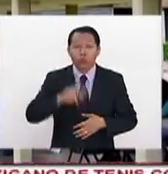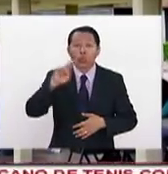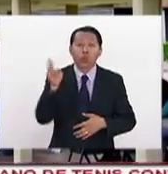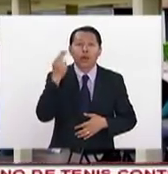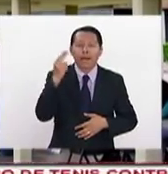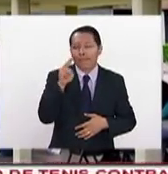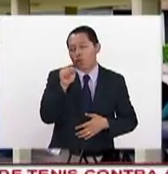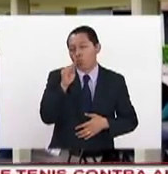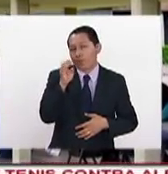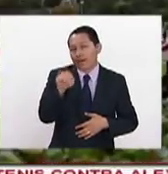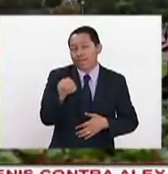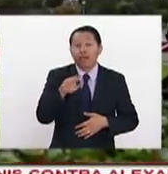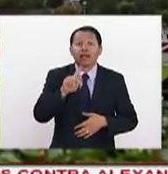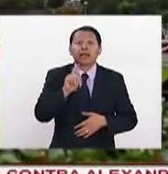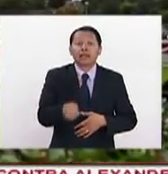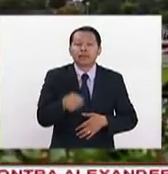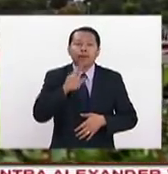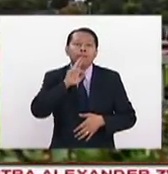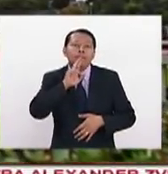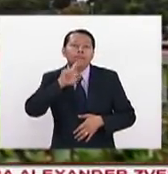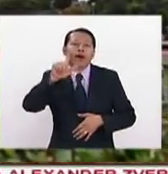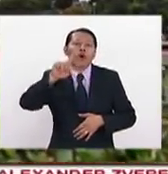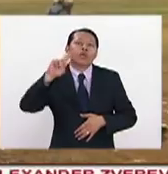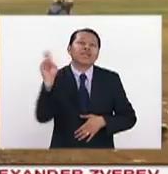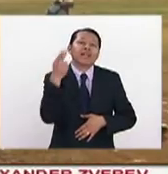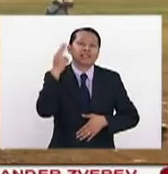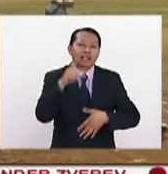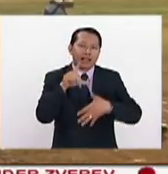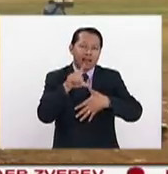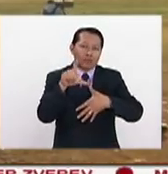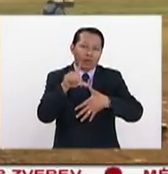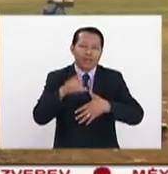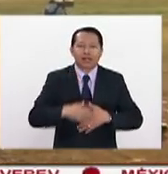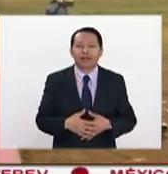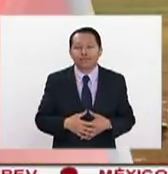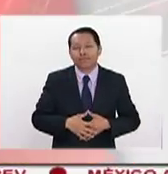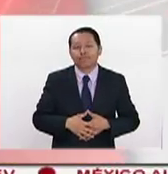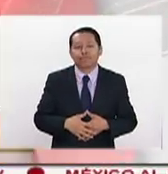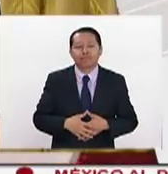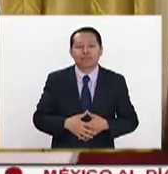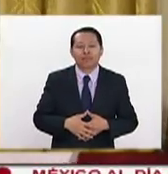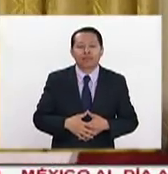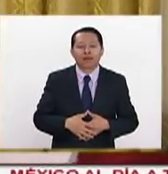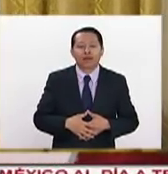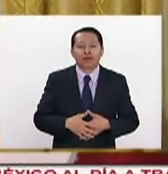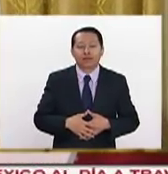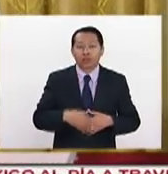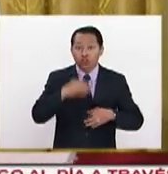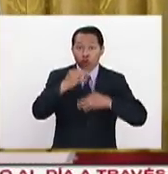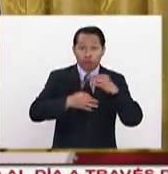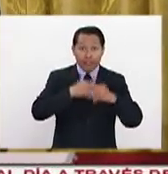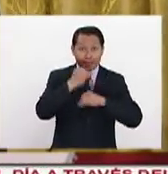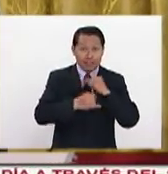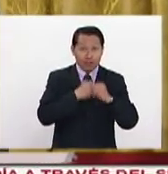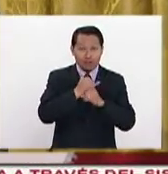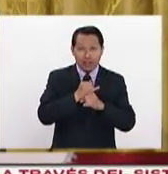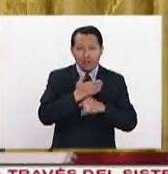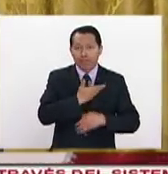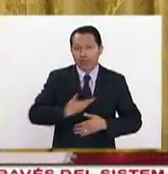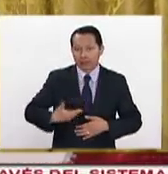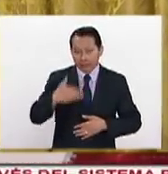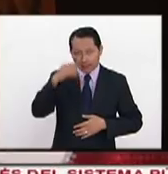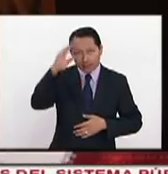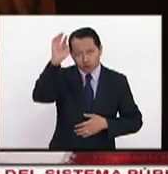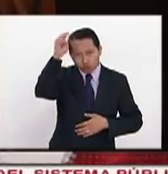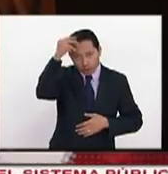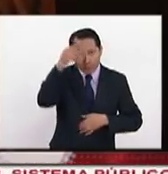Nacional Autónoma de México se colocó como la mejor universidad de Latinoamérica. En noticias internacionales, el presidente